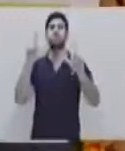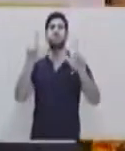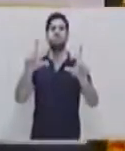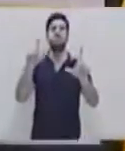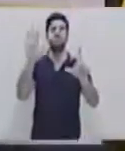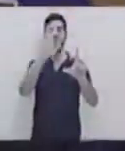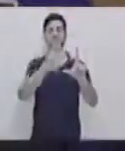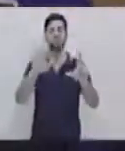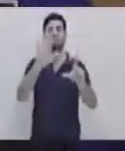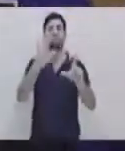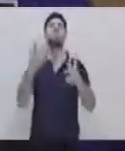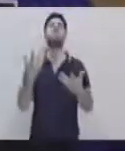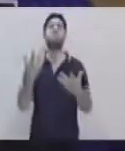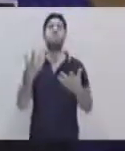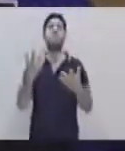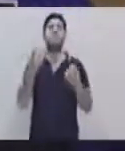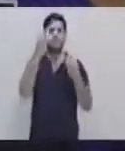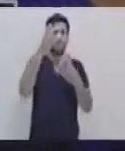vemos en la imagen?